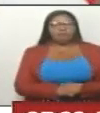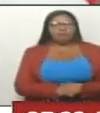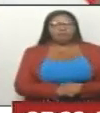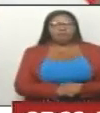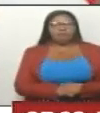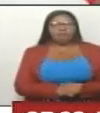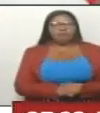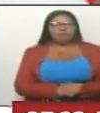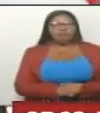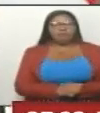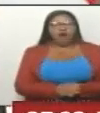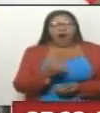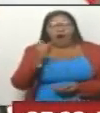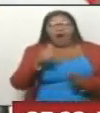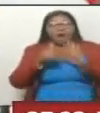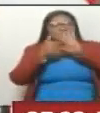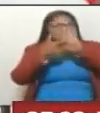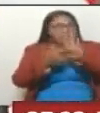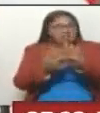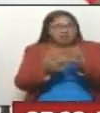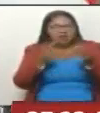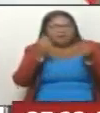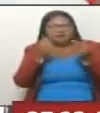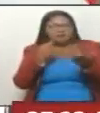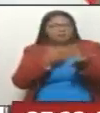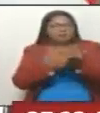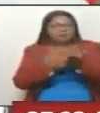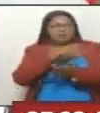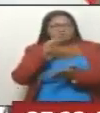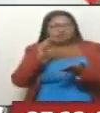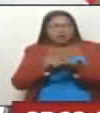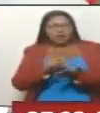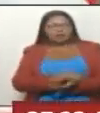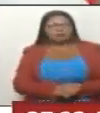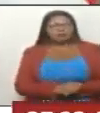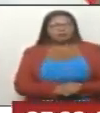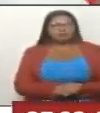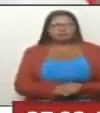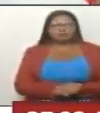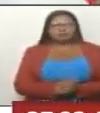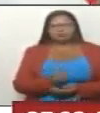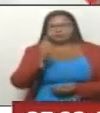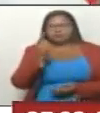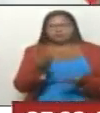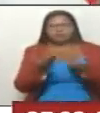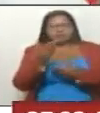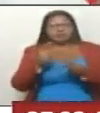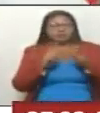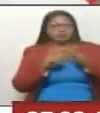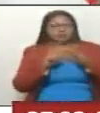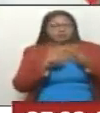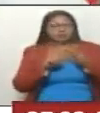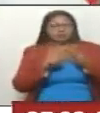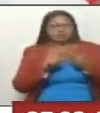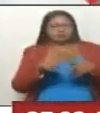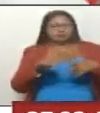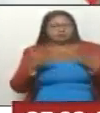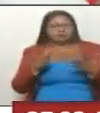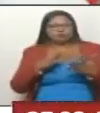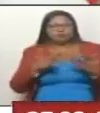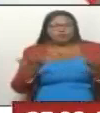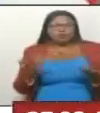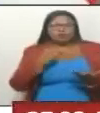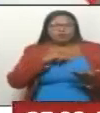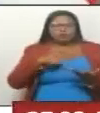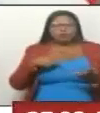la presentación del presupuesto nacional es de primera importancia. Lo segundo es que cuando estuvimos en